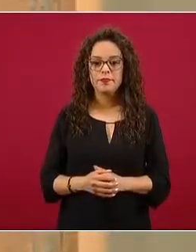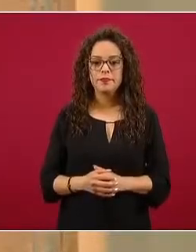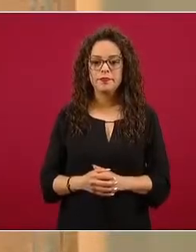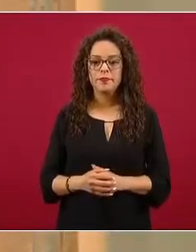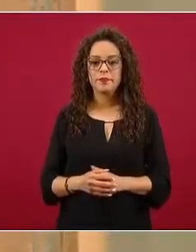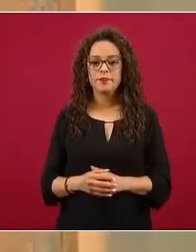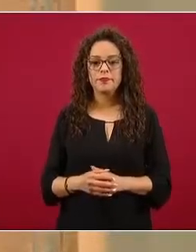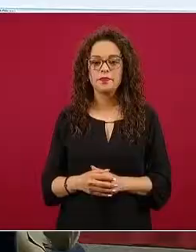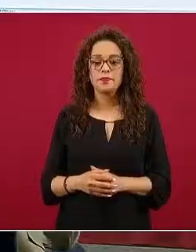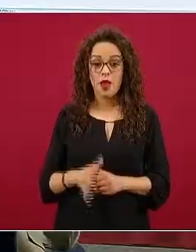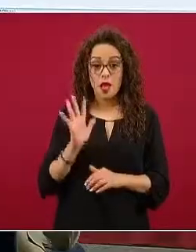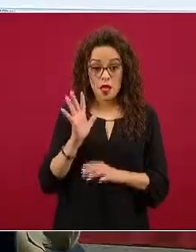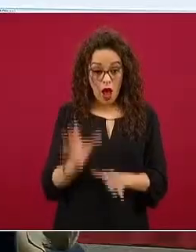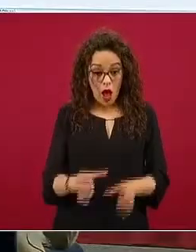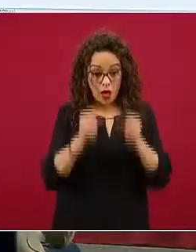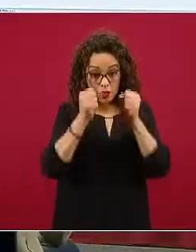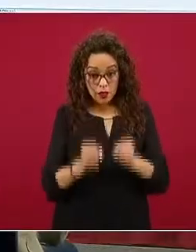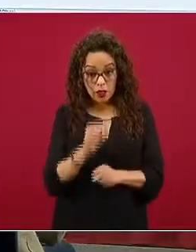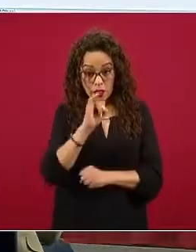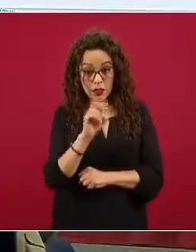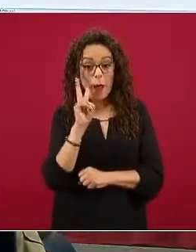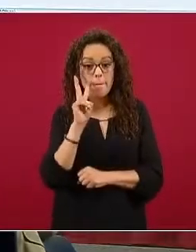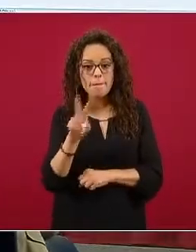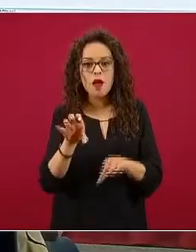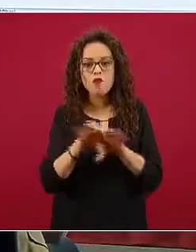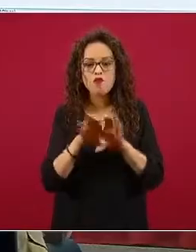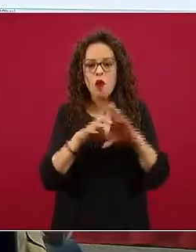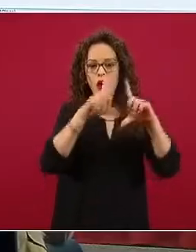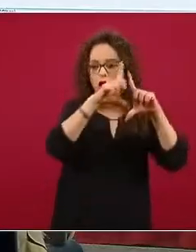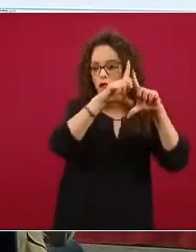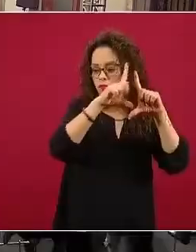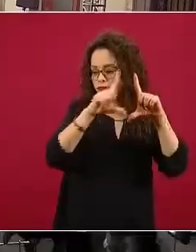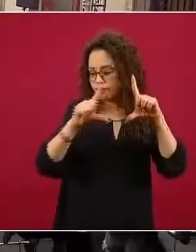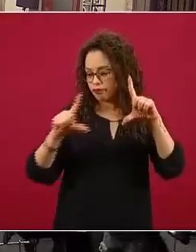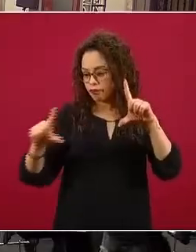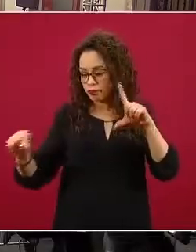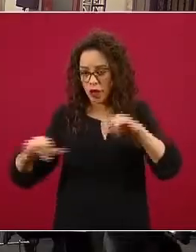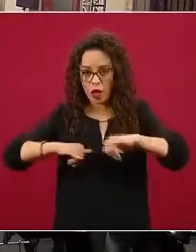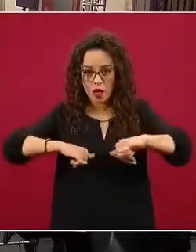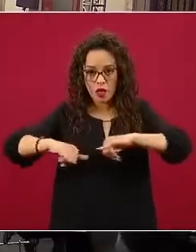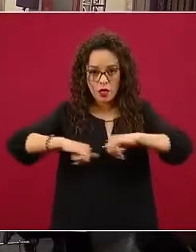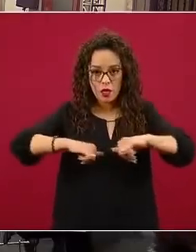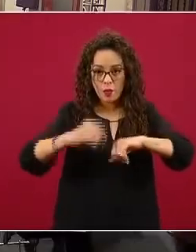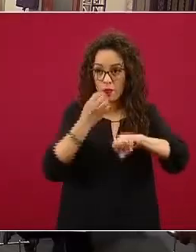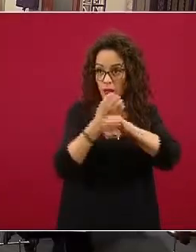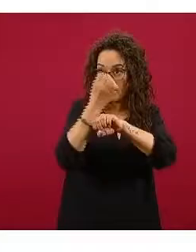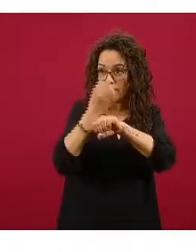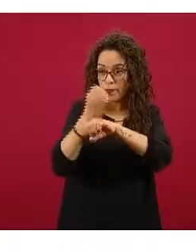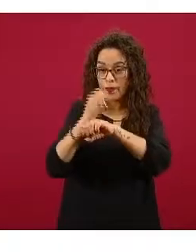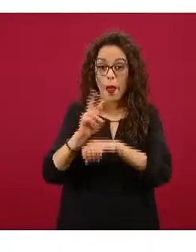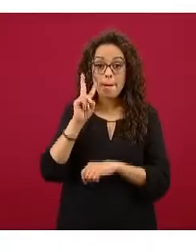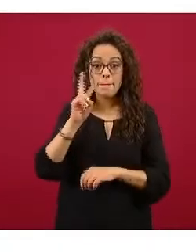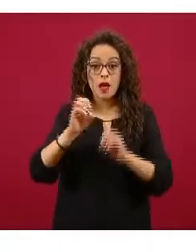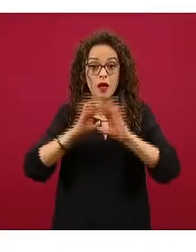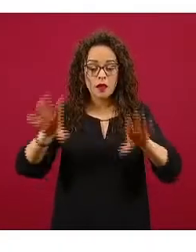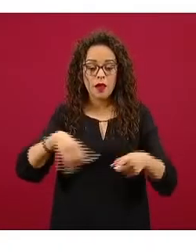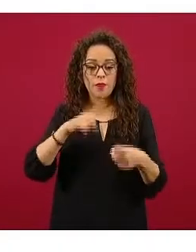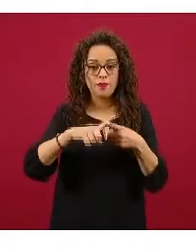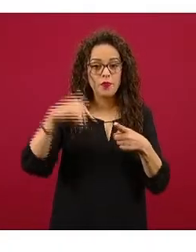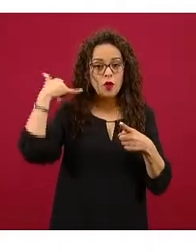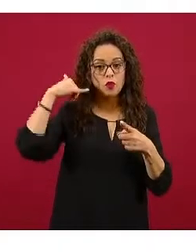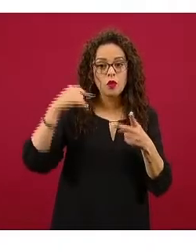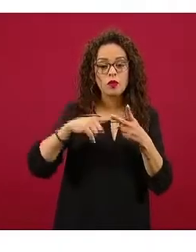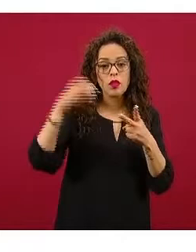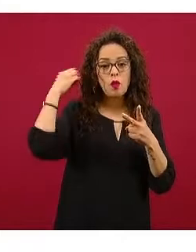De estos casos confirmados, cuando vemos la distribución por entidad geográfica, vemos que Yucatán, Oaxaca y San Luis